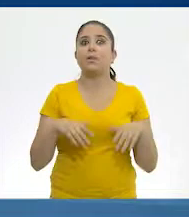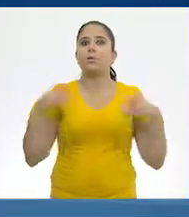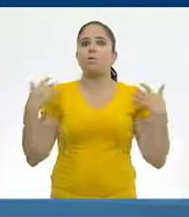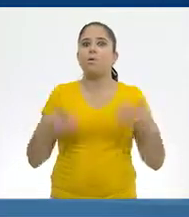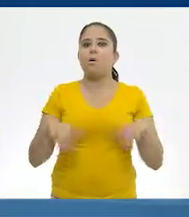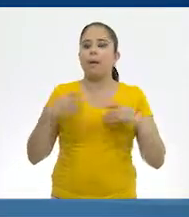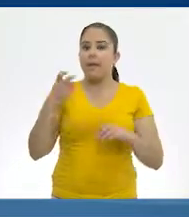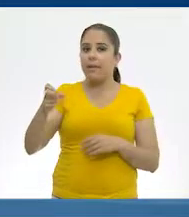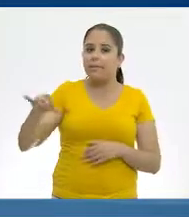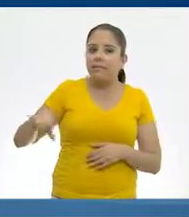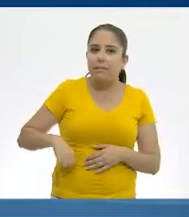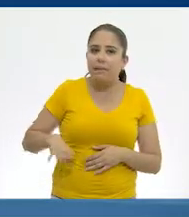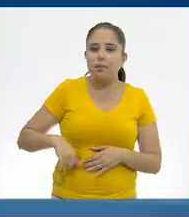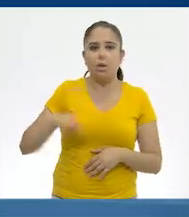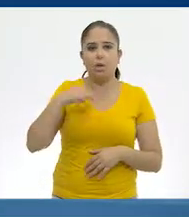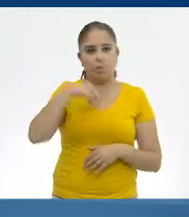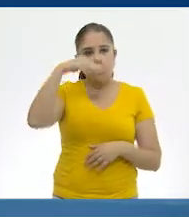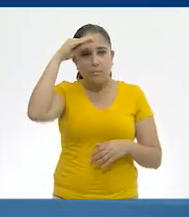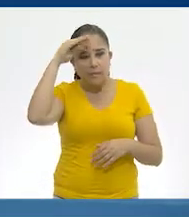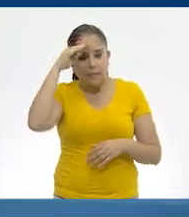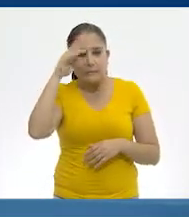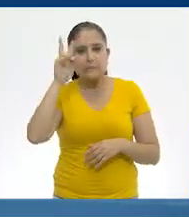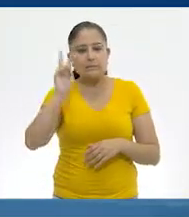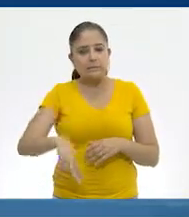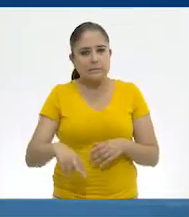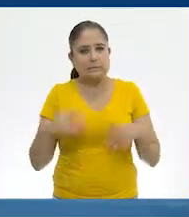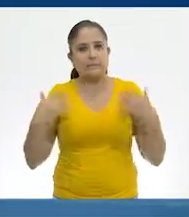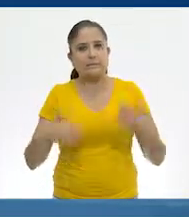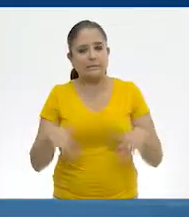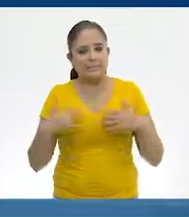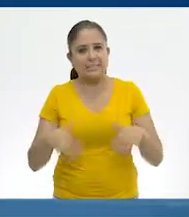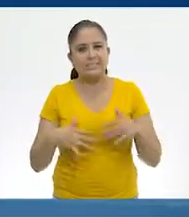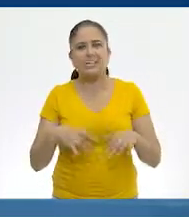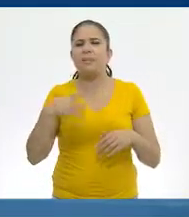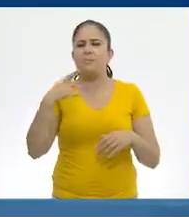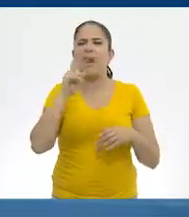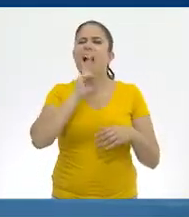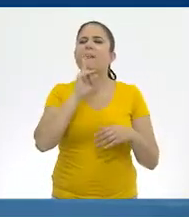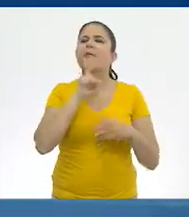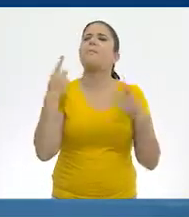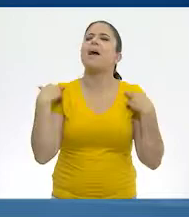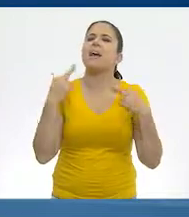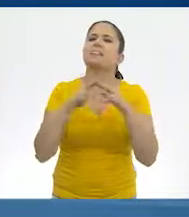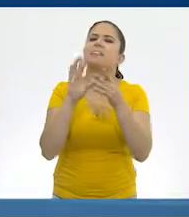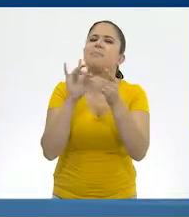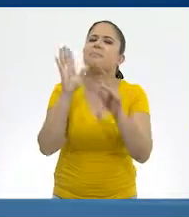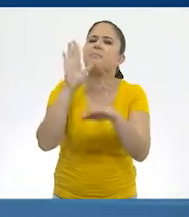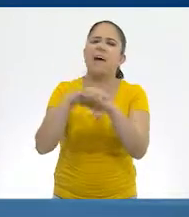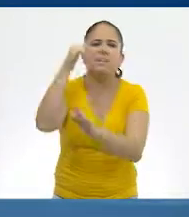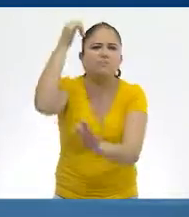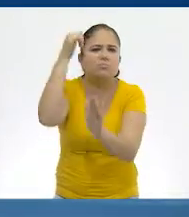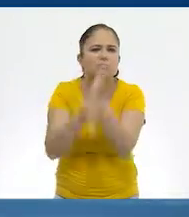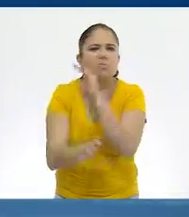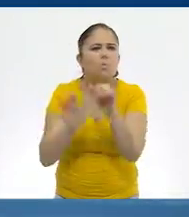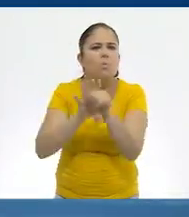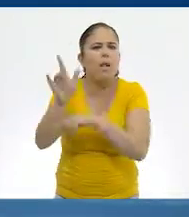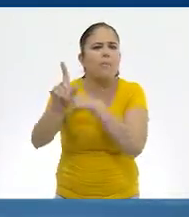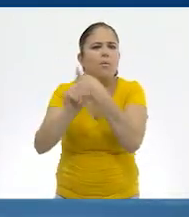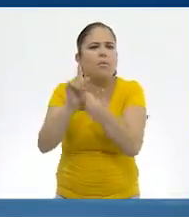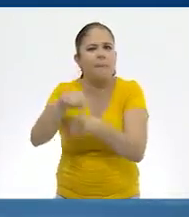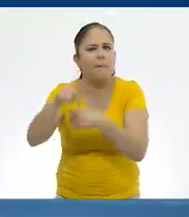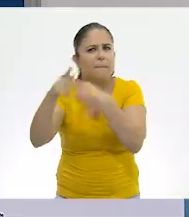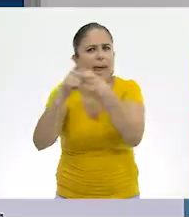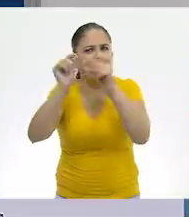más interesante de lo que pensaba. Ay, pero platíquenos más, maestra. ¿Qué otros problemas había en el